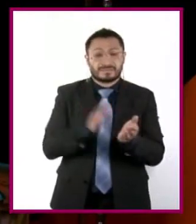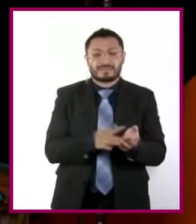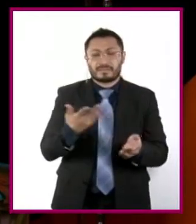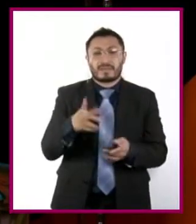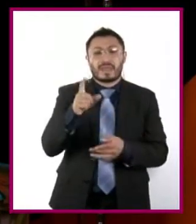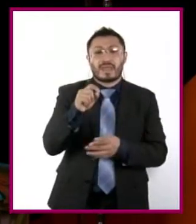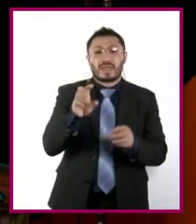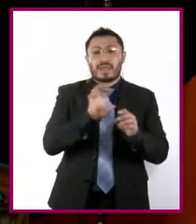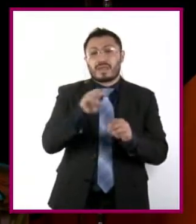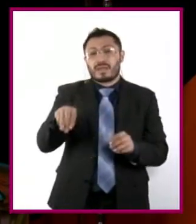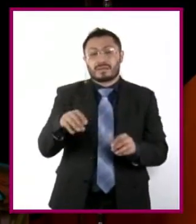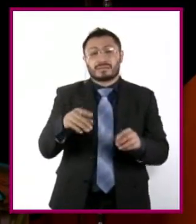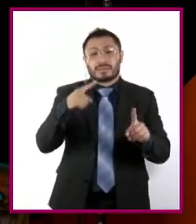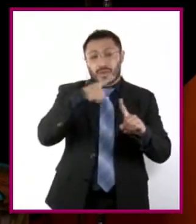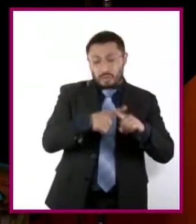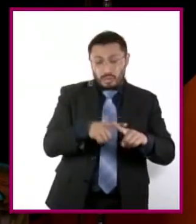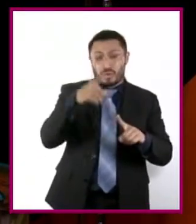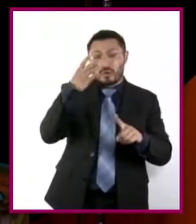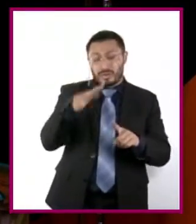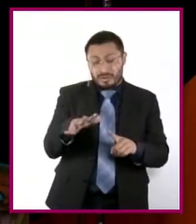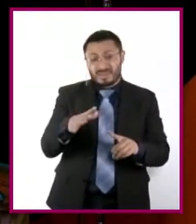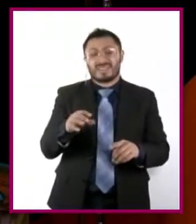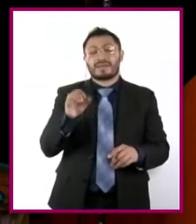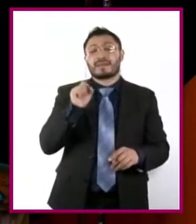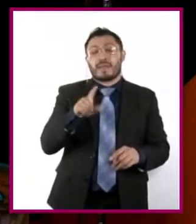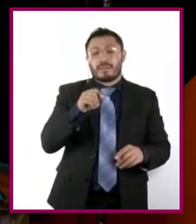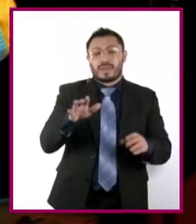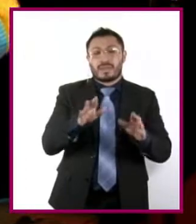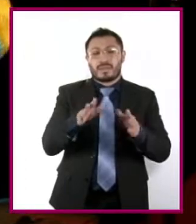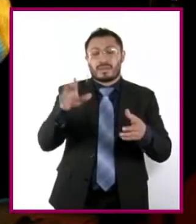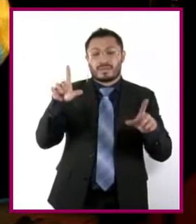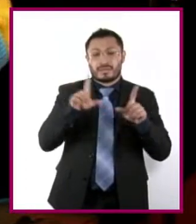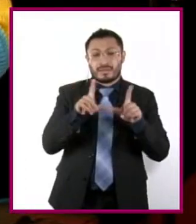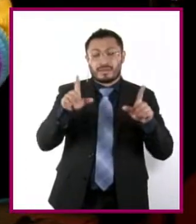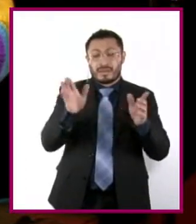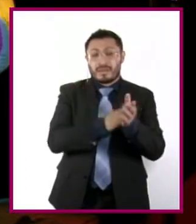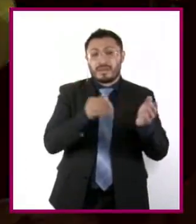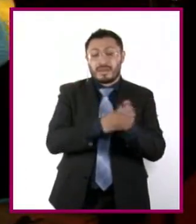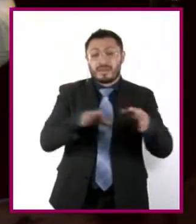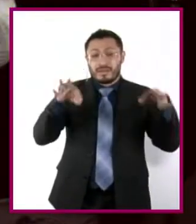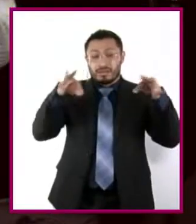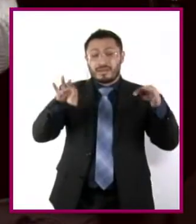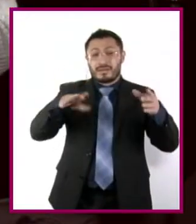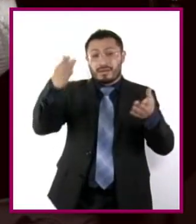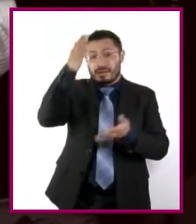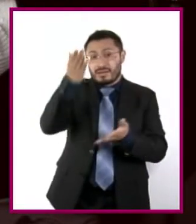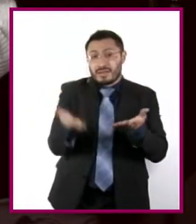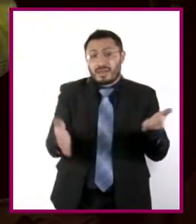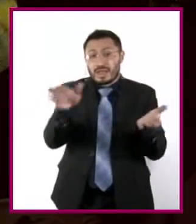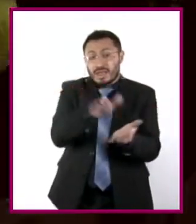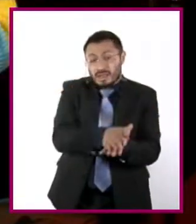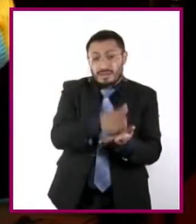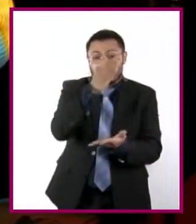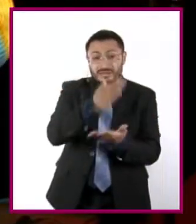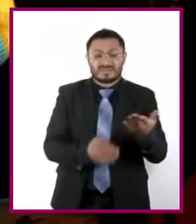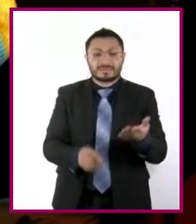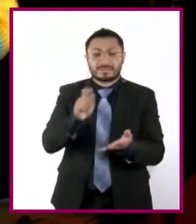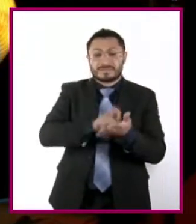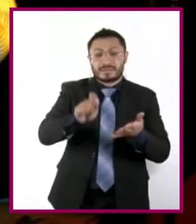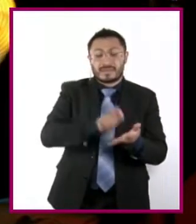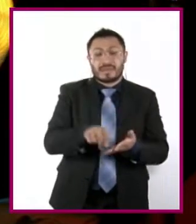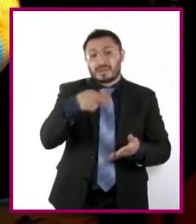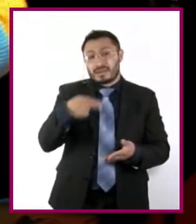20 centímetros por 10. También podemos usar una hoja doblada a la mitad. Vamos a escribir en la tarjeta nuestro nombre.